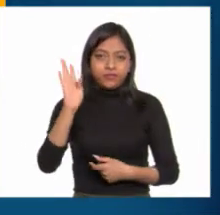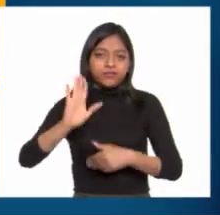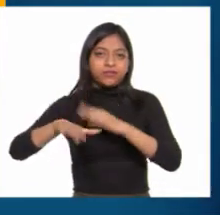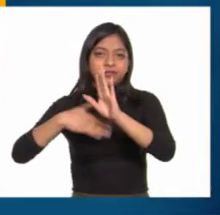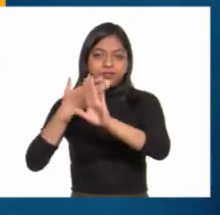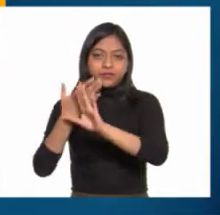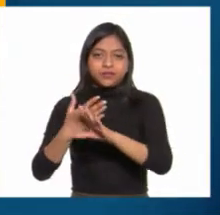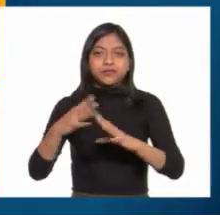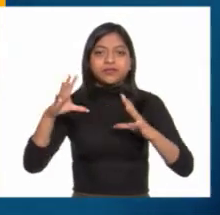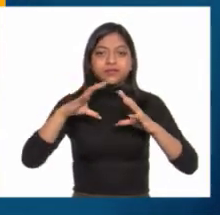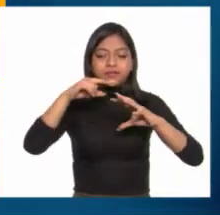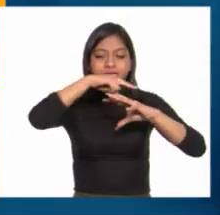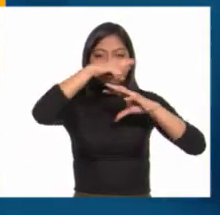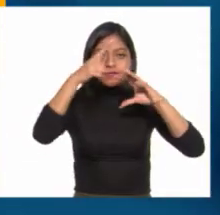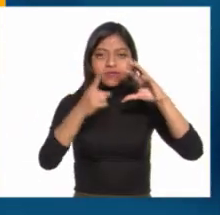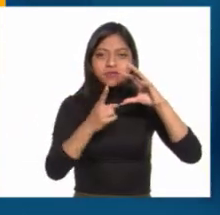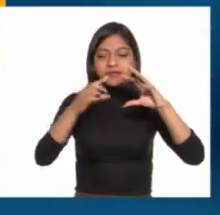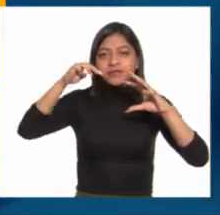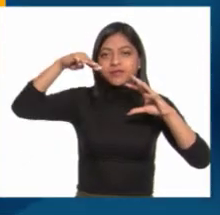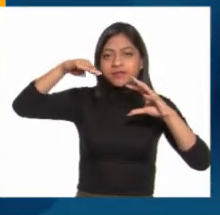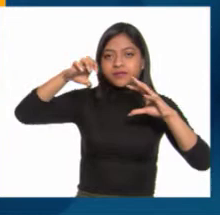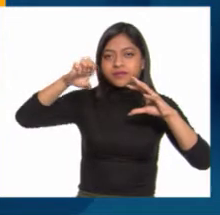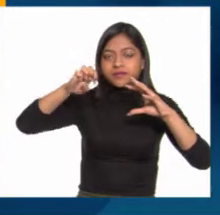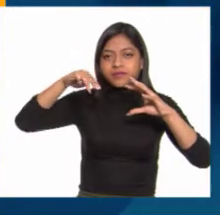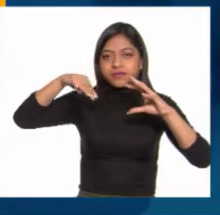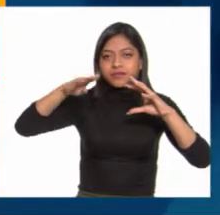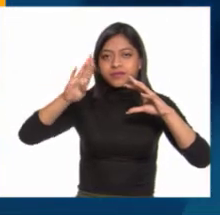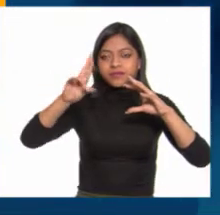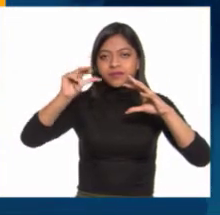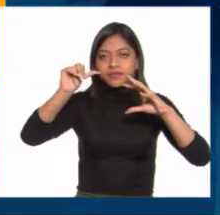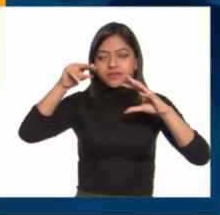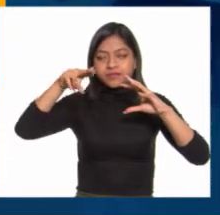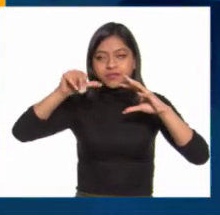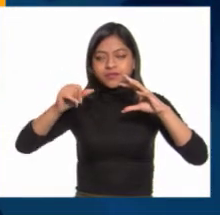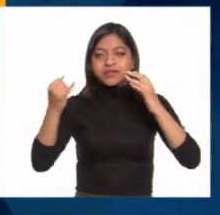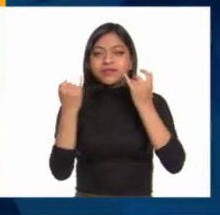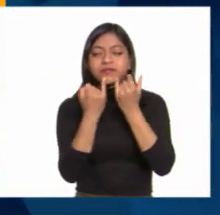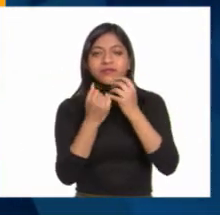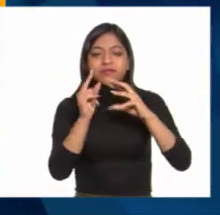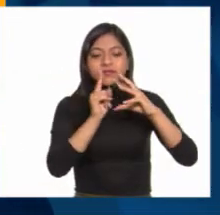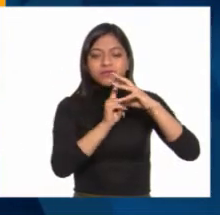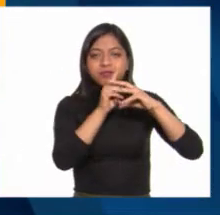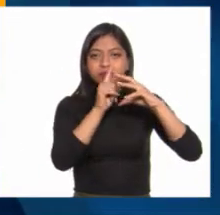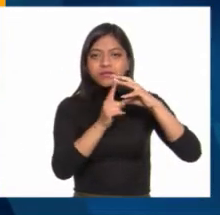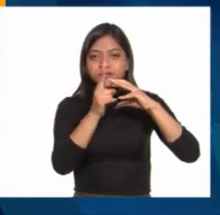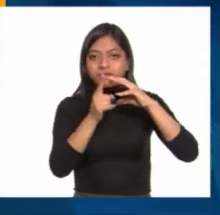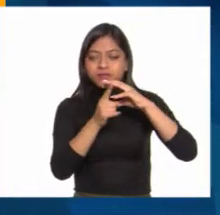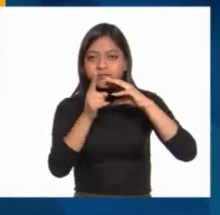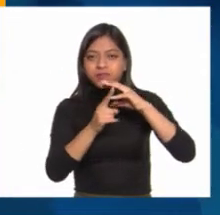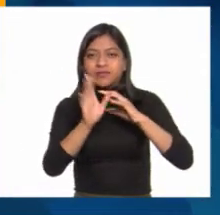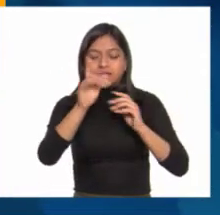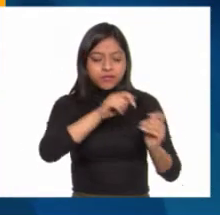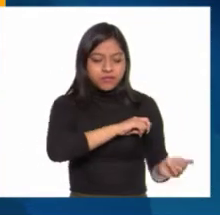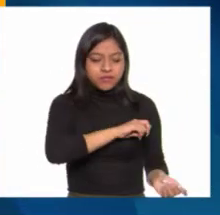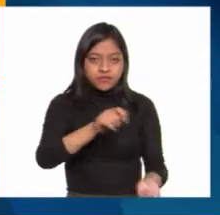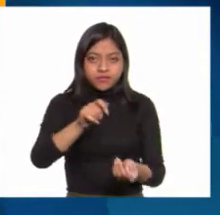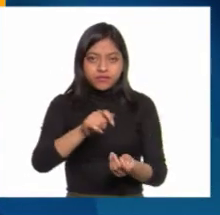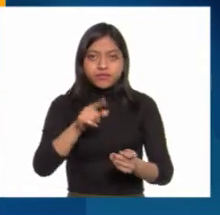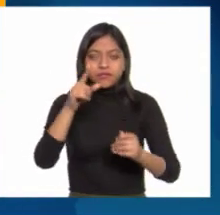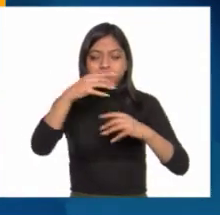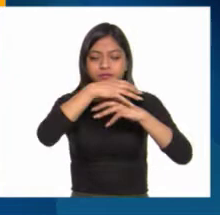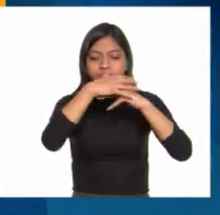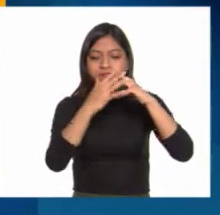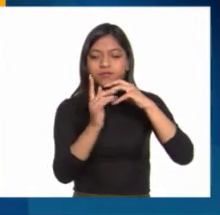envuelto en una membrana de proteína. Tiene unos picos en forma de palos de golf o de pétalos que salen de